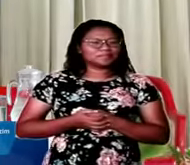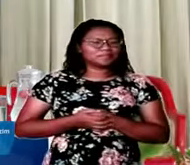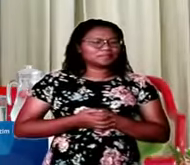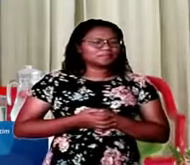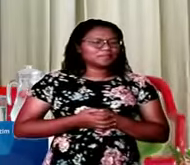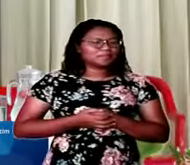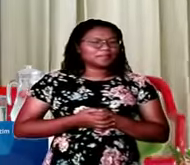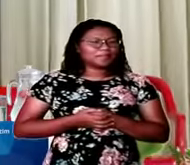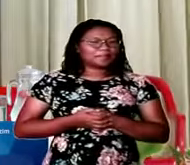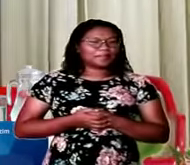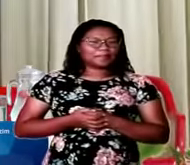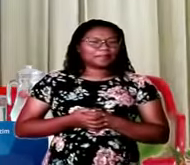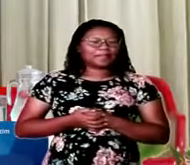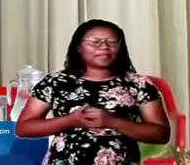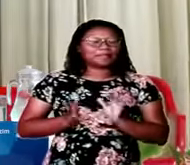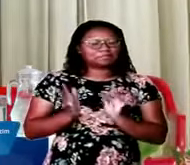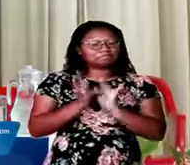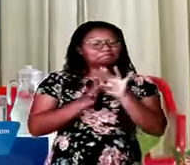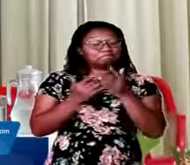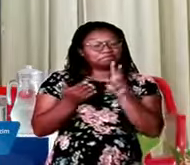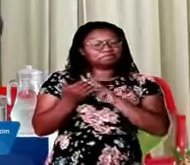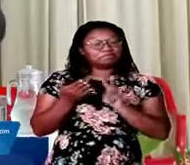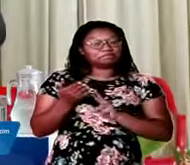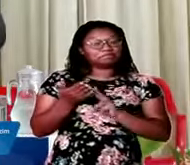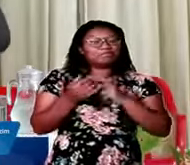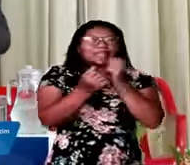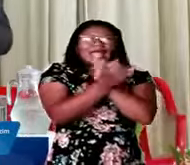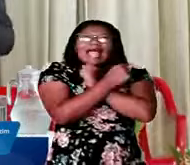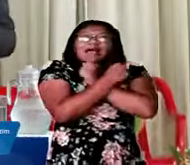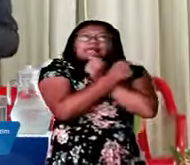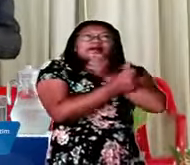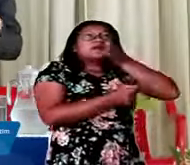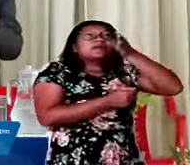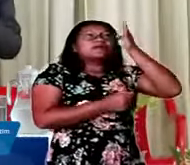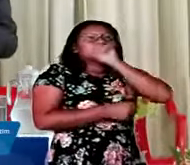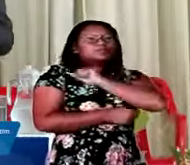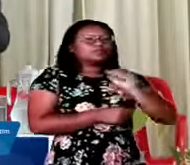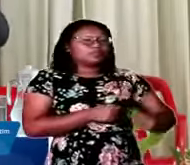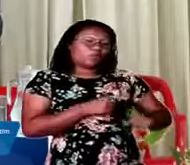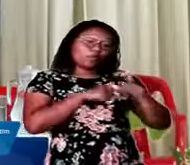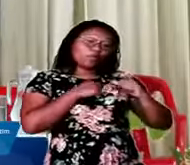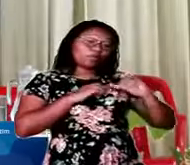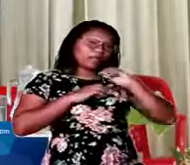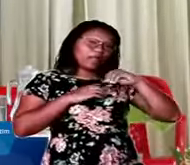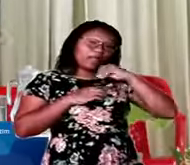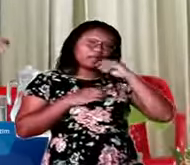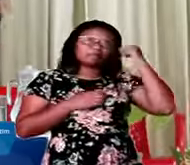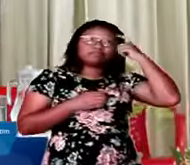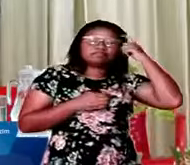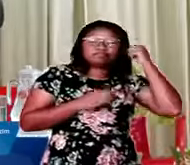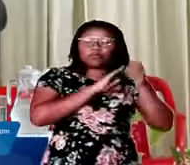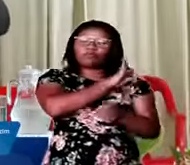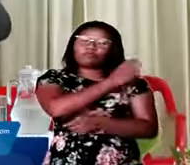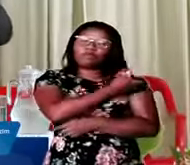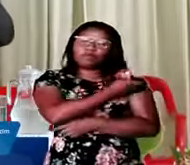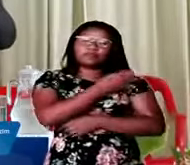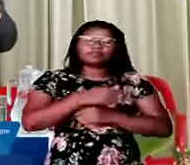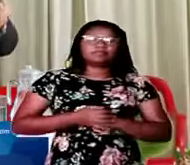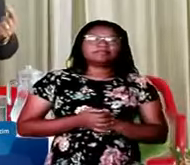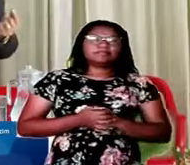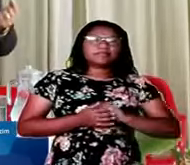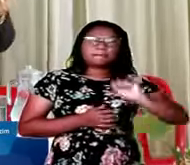Y entonces dicen los pasajes que he leído, y amarás al Señor tu Dios de todo tu corazón, de toda tu alma, con toda tu mente, con todas tus fuerzas. Este